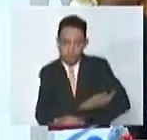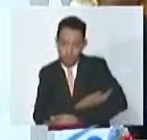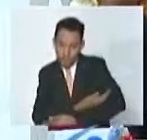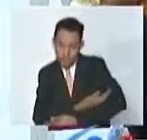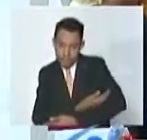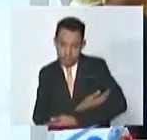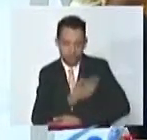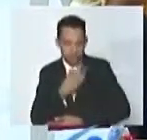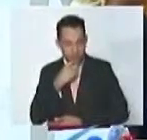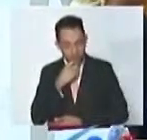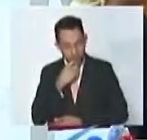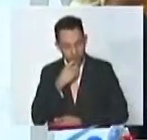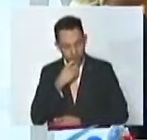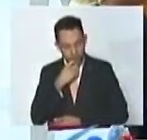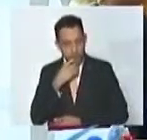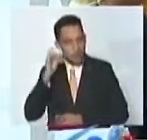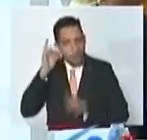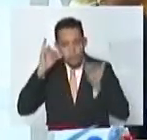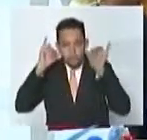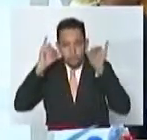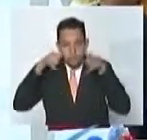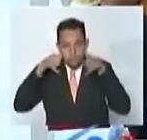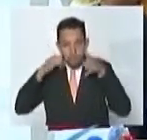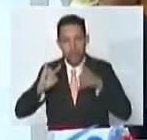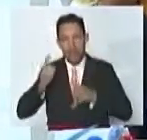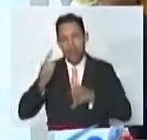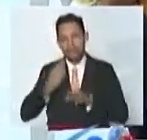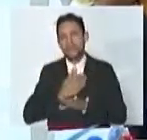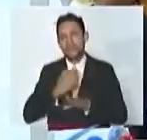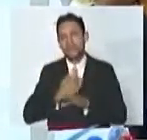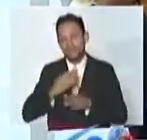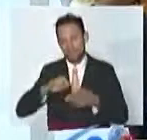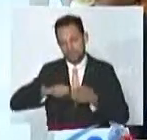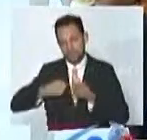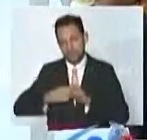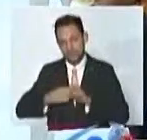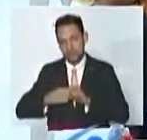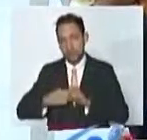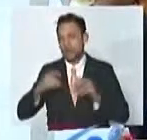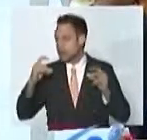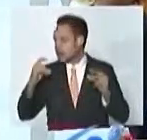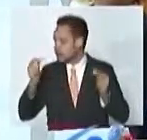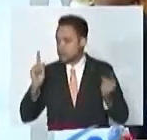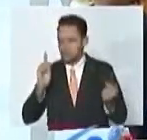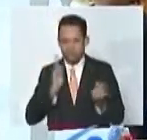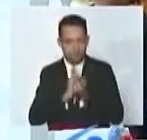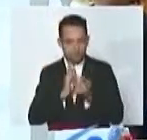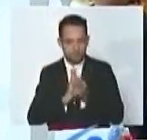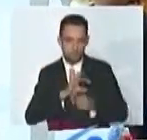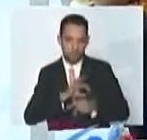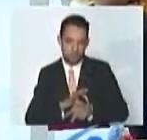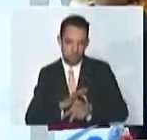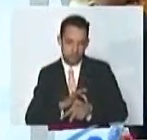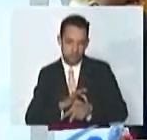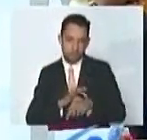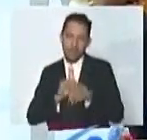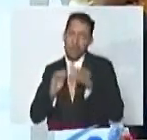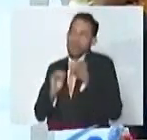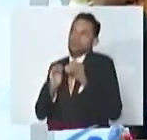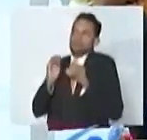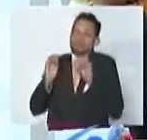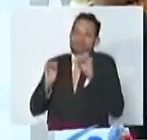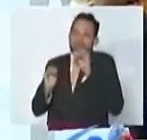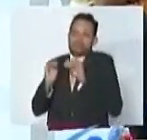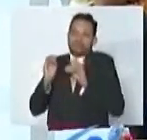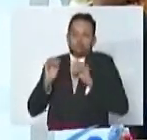pensar que el niño puede tener una dificultad auditiva. Si él no continúa haciendo este balbuceo, entonces él no se